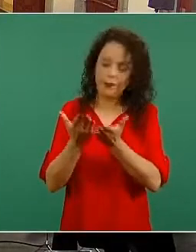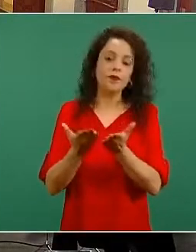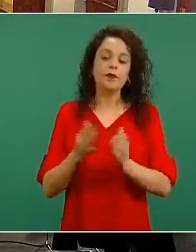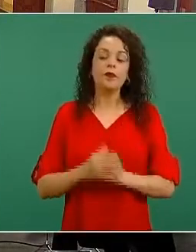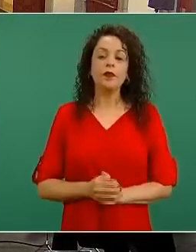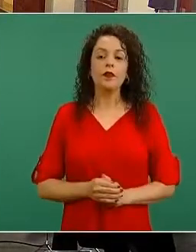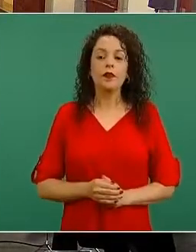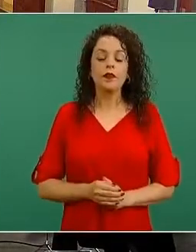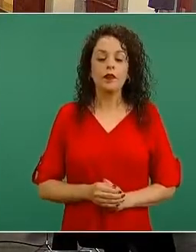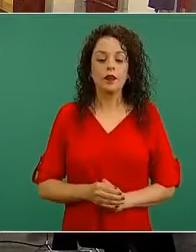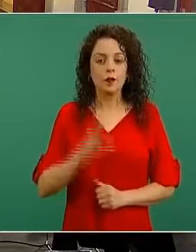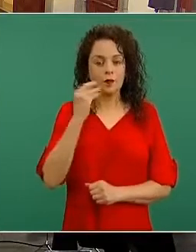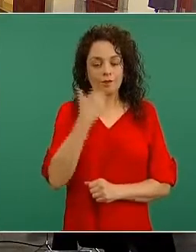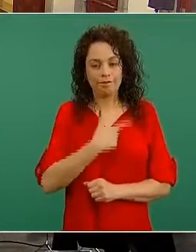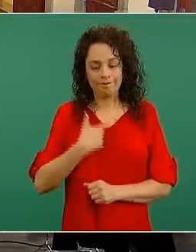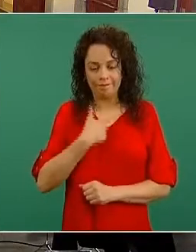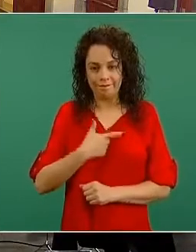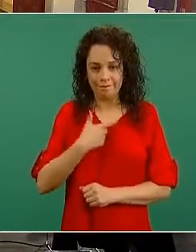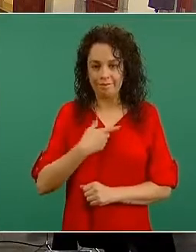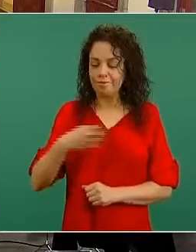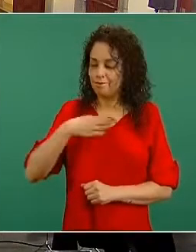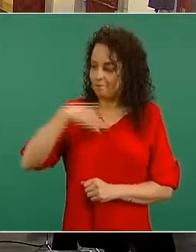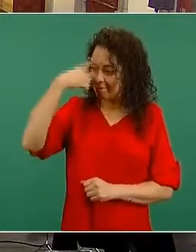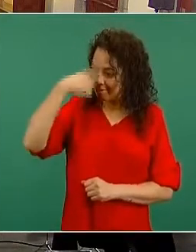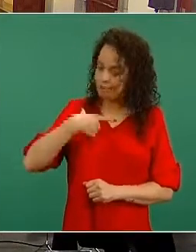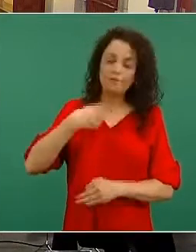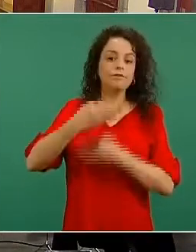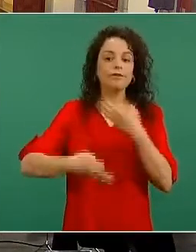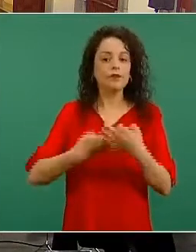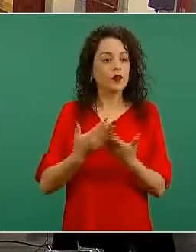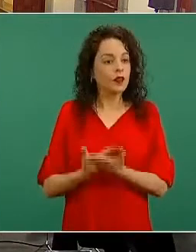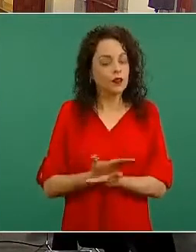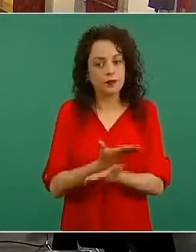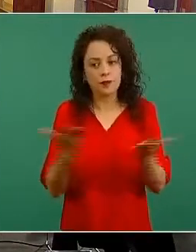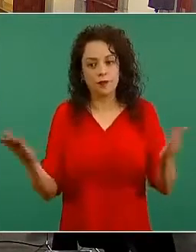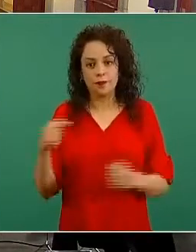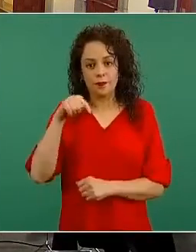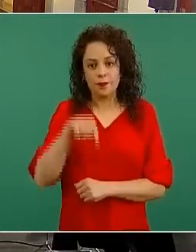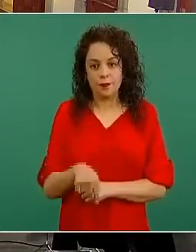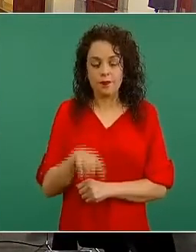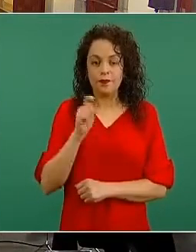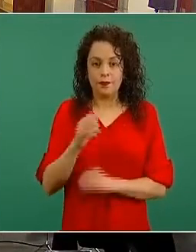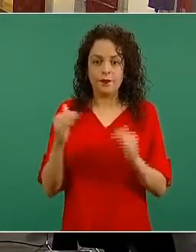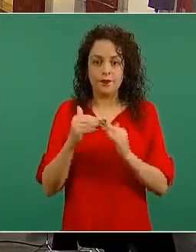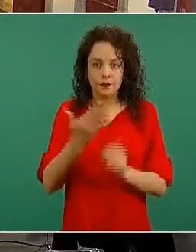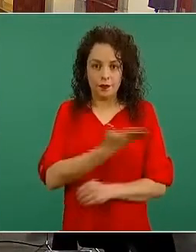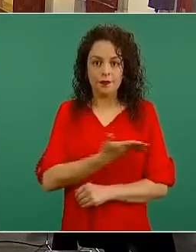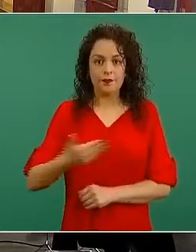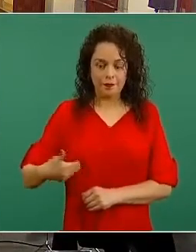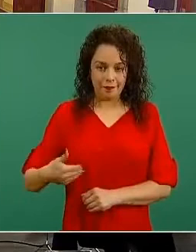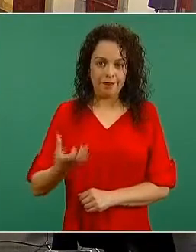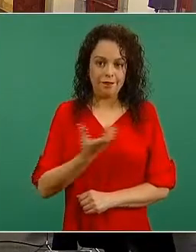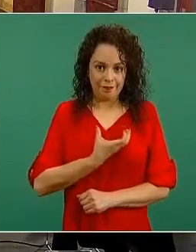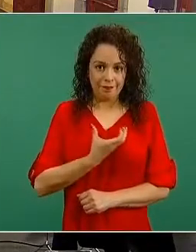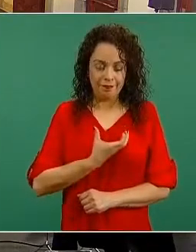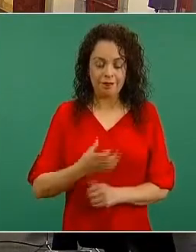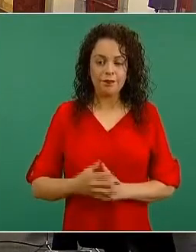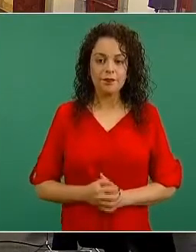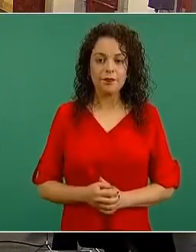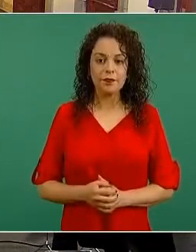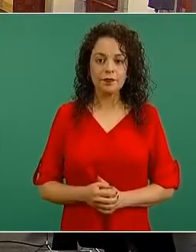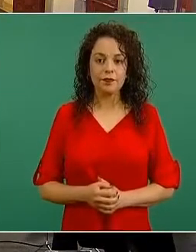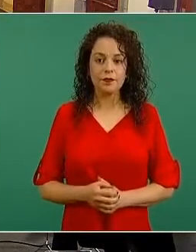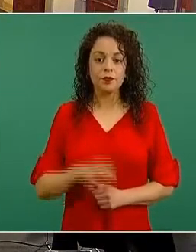buenas noches, tengan todas y todos aquí en Palacio Nacional y desde donde nos sigan en